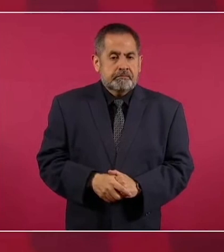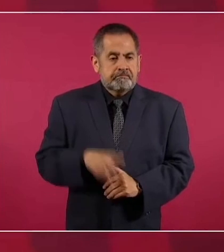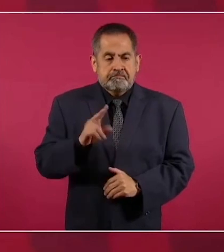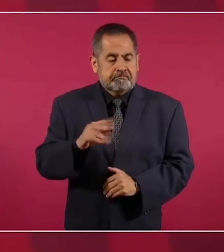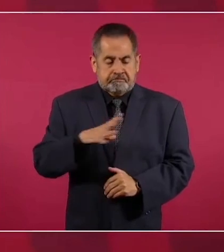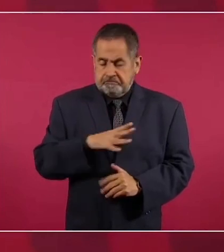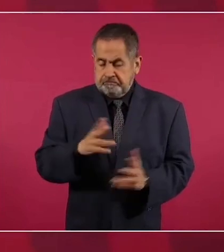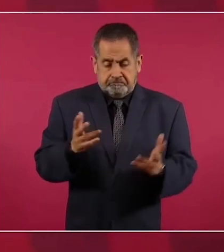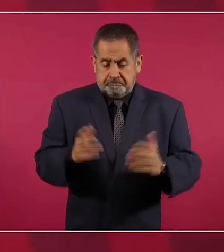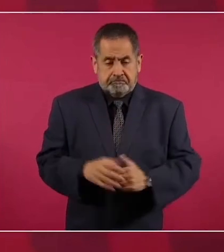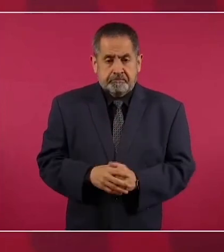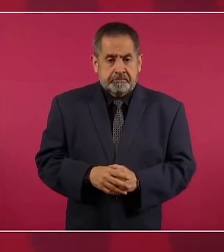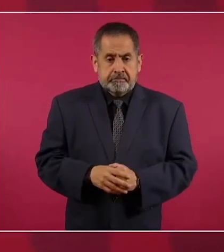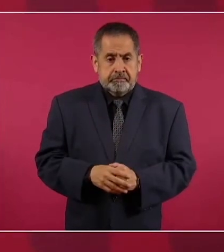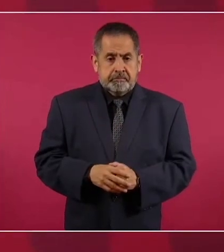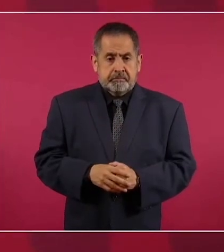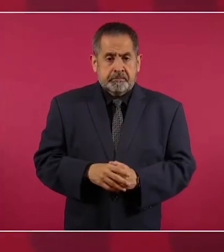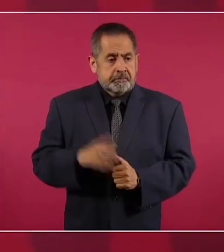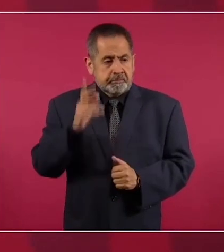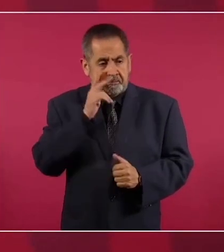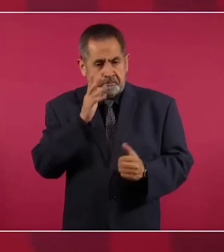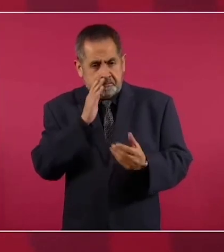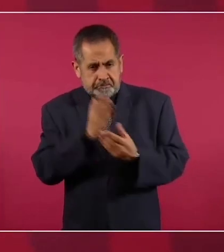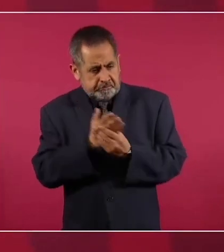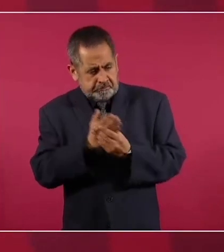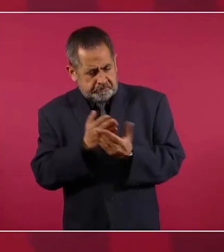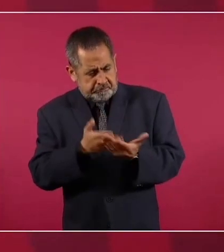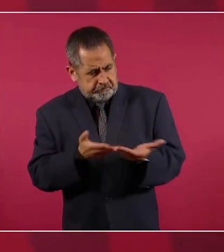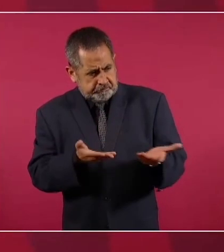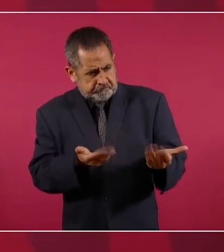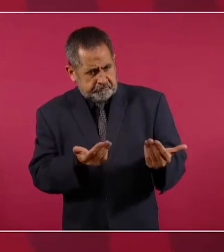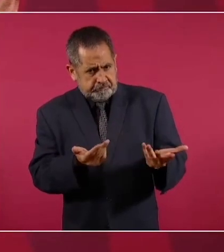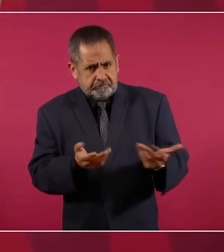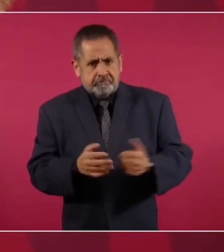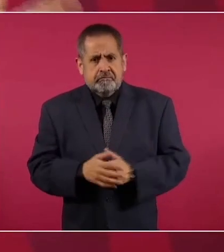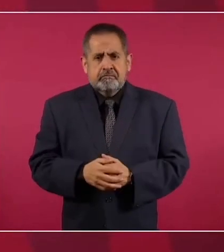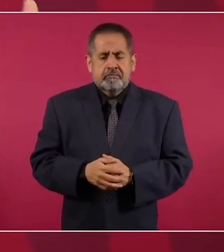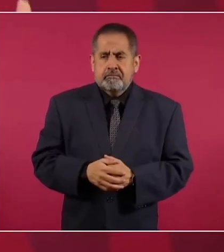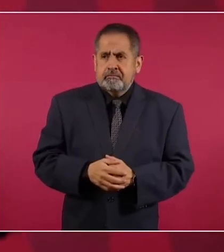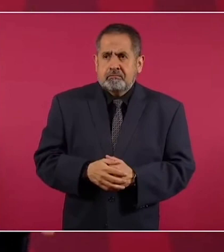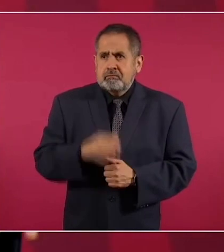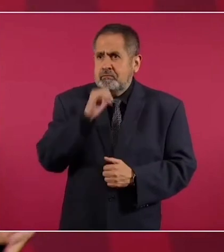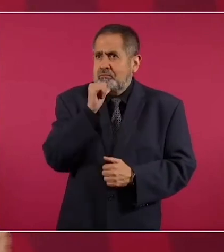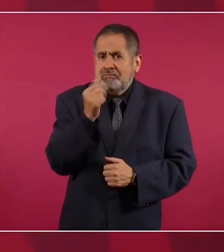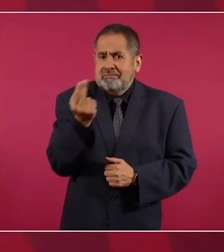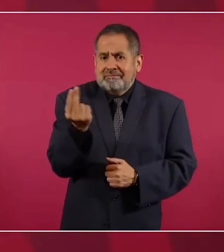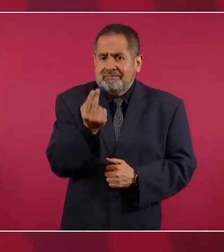hay de elementos, no tendríamos por qué,